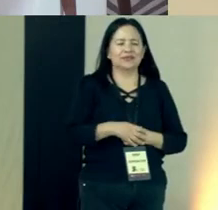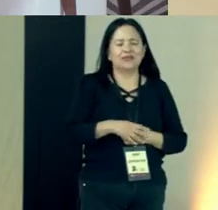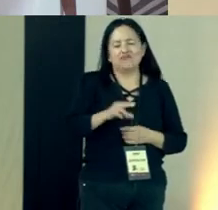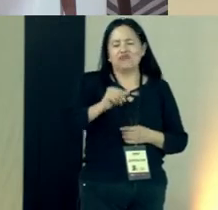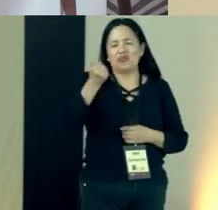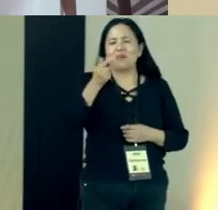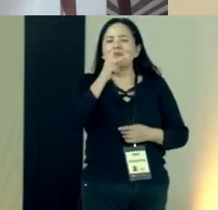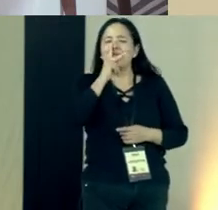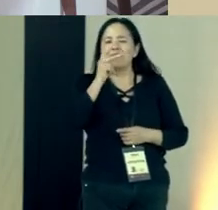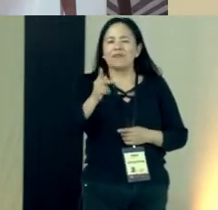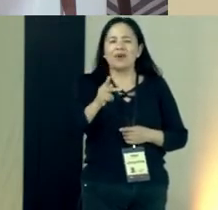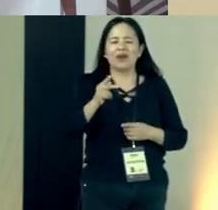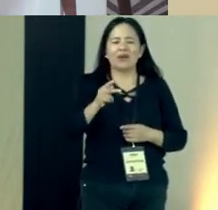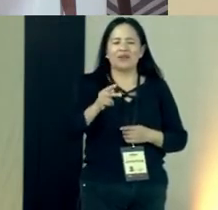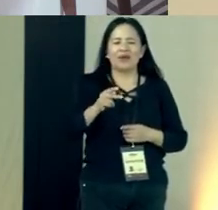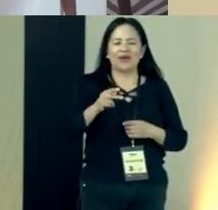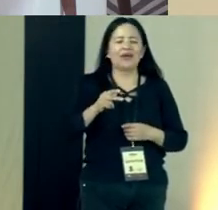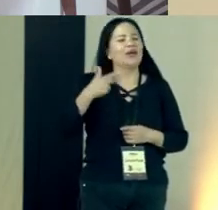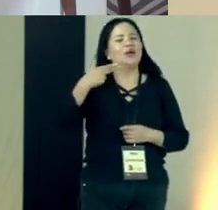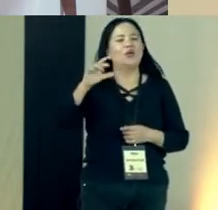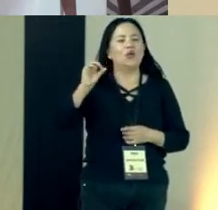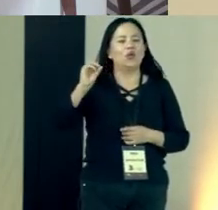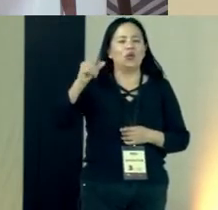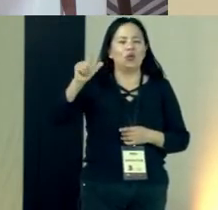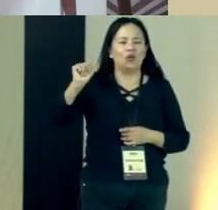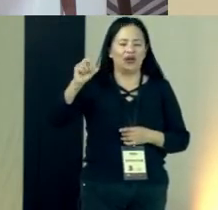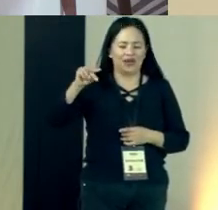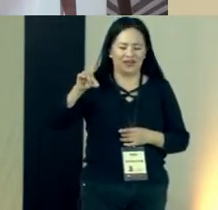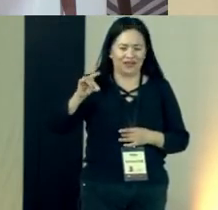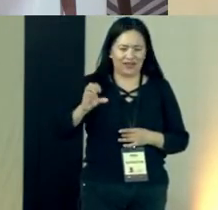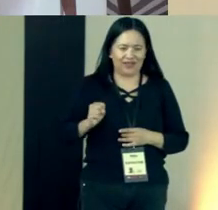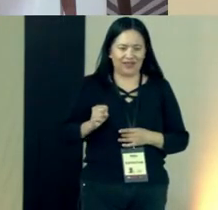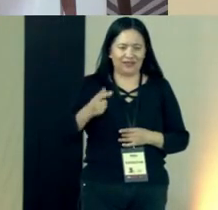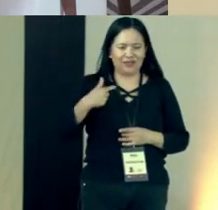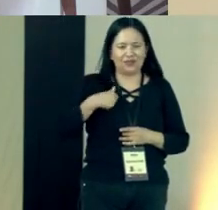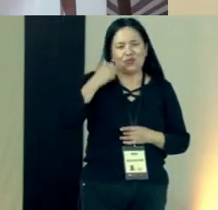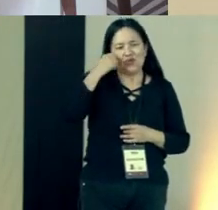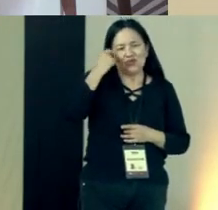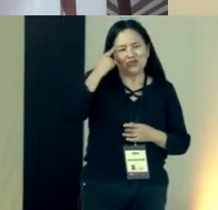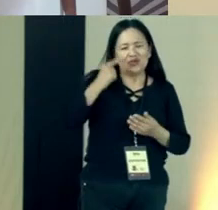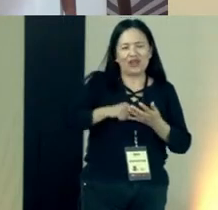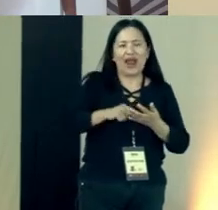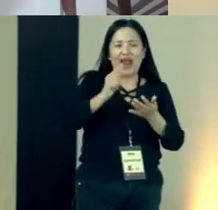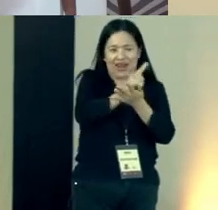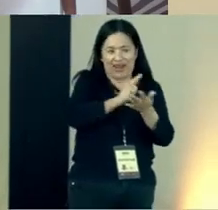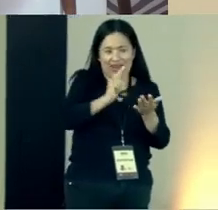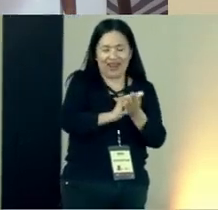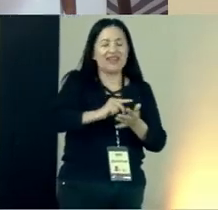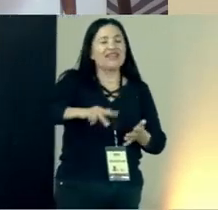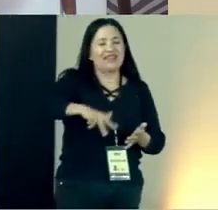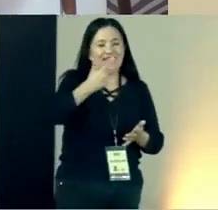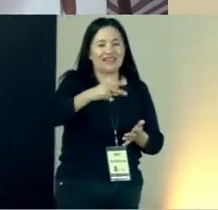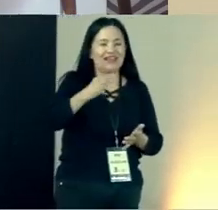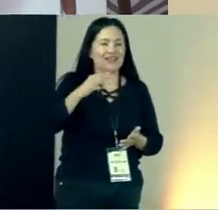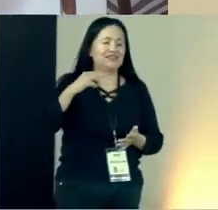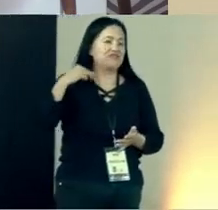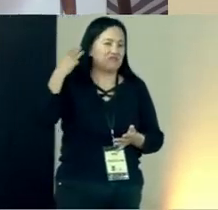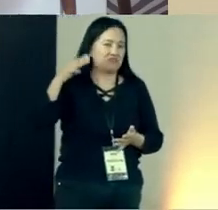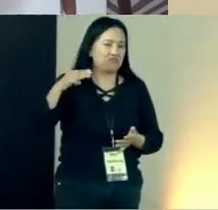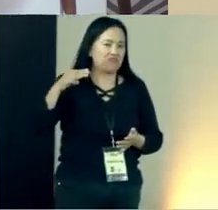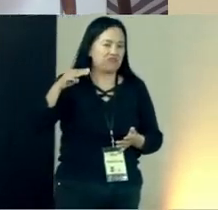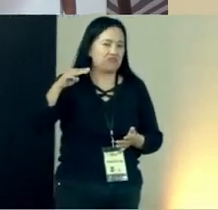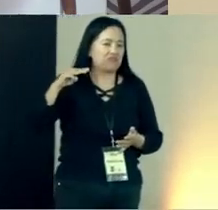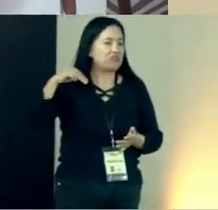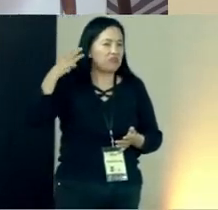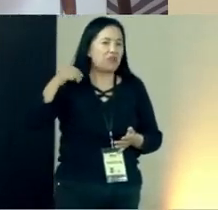holandés. Por eso digo y juro, de ser necesario, que todo este asunto de la ley del 13 de mayo, o sea, la de la abolición, yo ya lo había